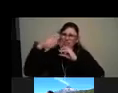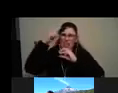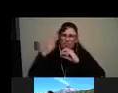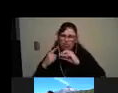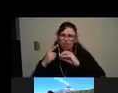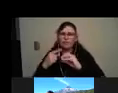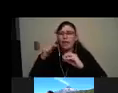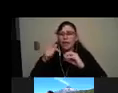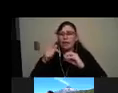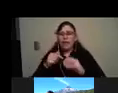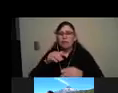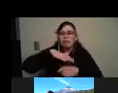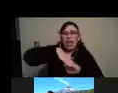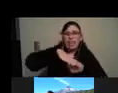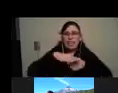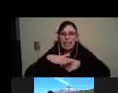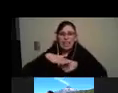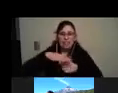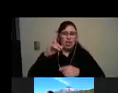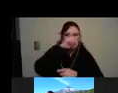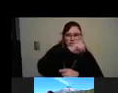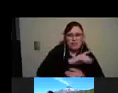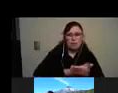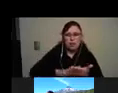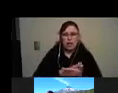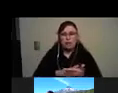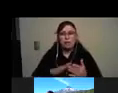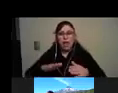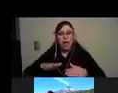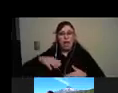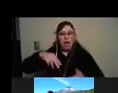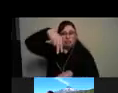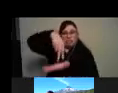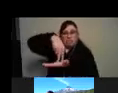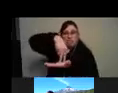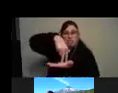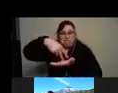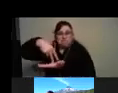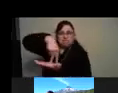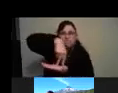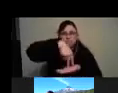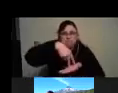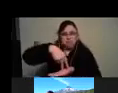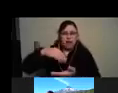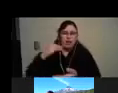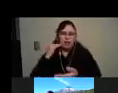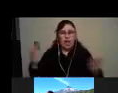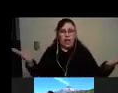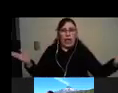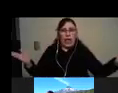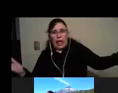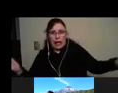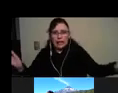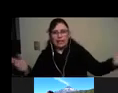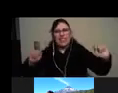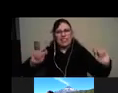dificultades para el equilibrio. Podemos ver en la imagen una niña con una base de sustentación amplia, ¿cierto? Con movimientos de brazos abiertos para poder